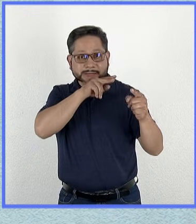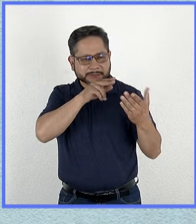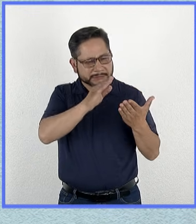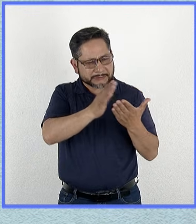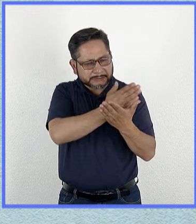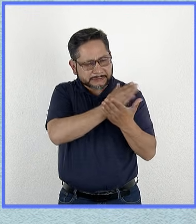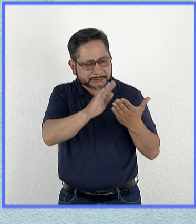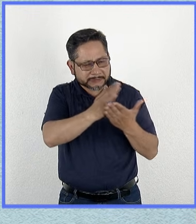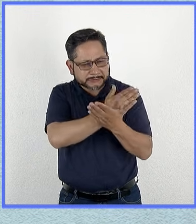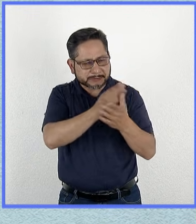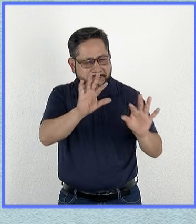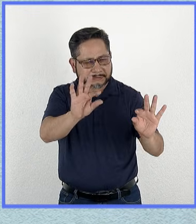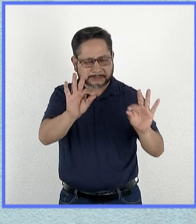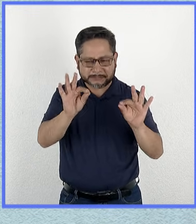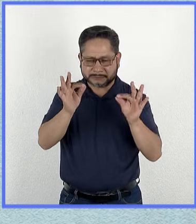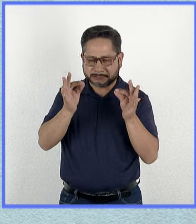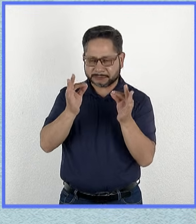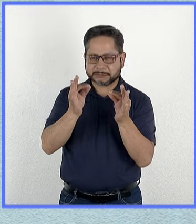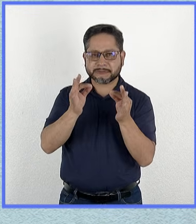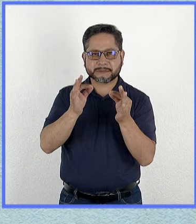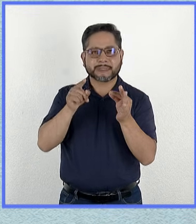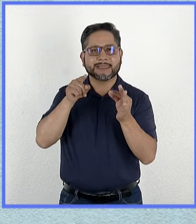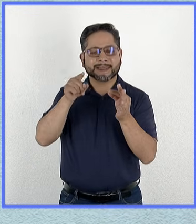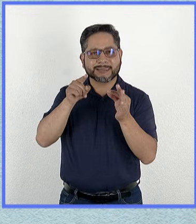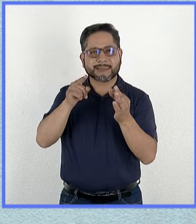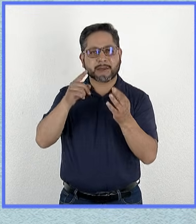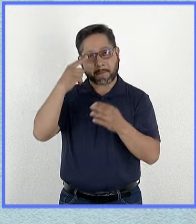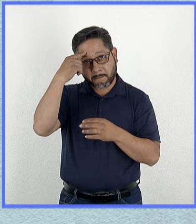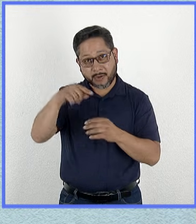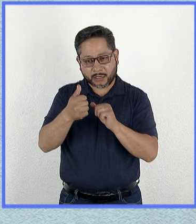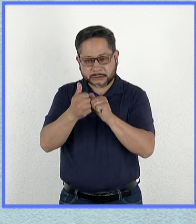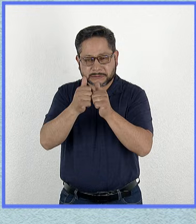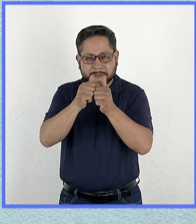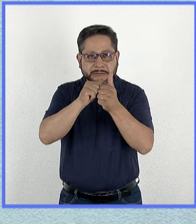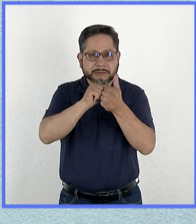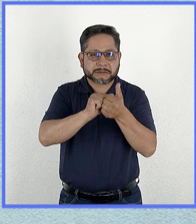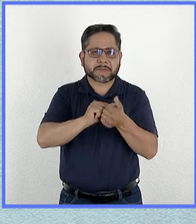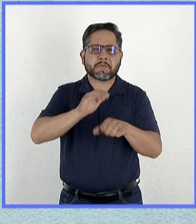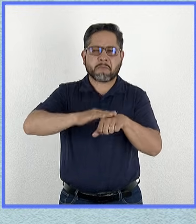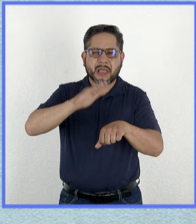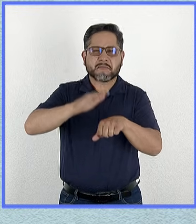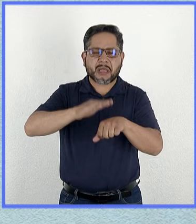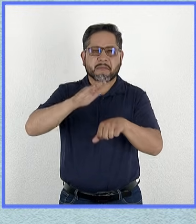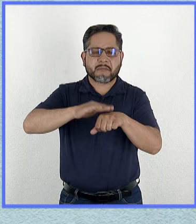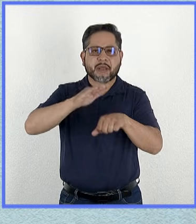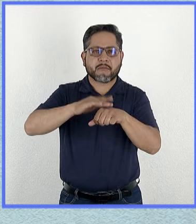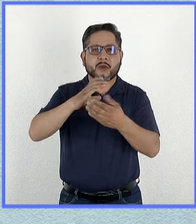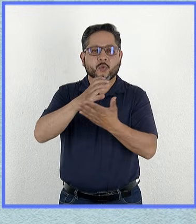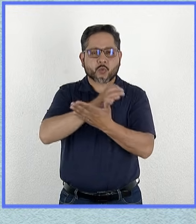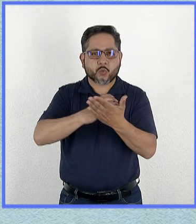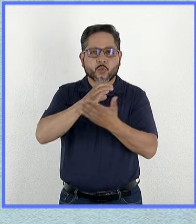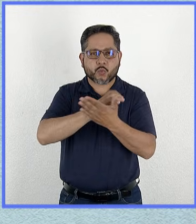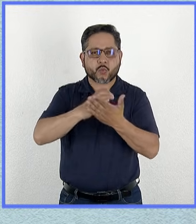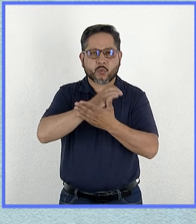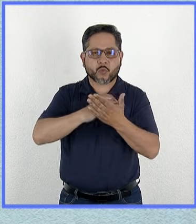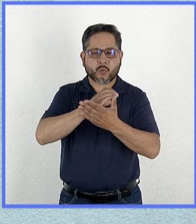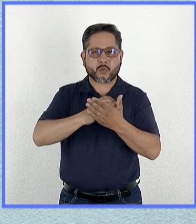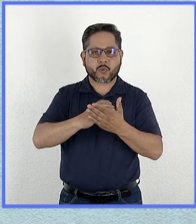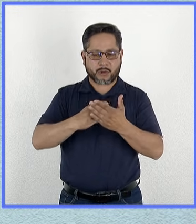aislaron esos nanocuerpos y los expresaron para producirlos en mayor cantidad. Con los